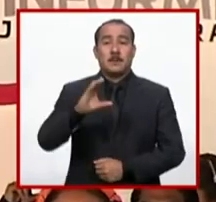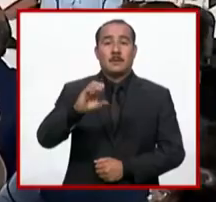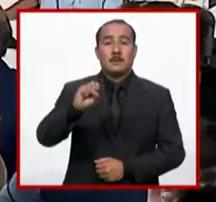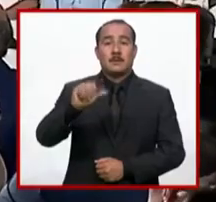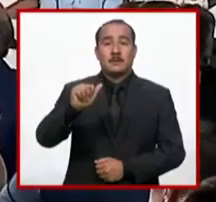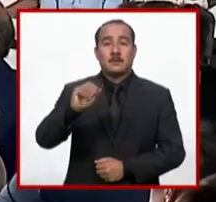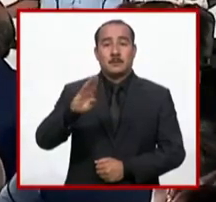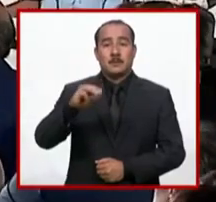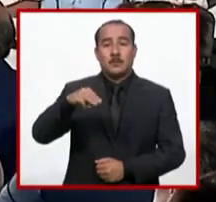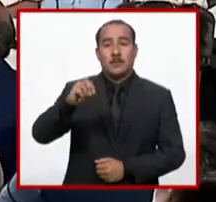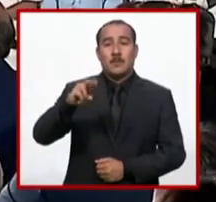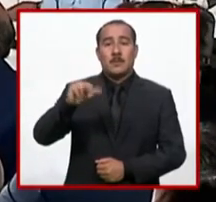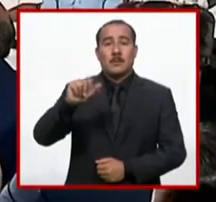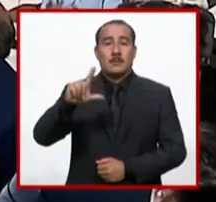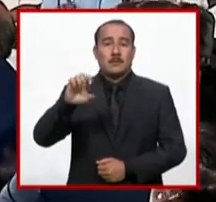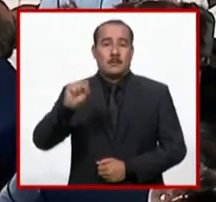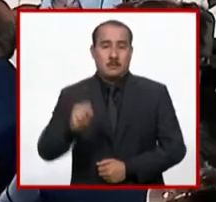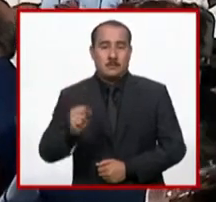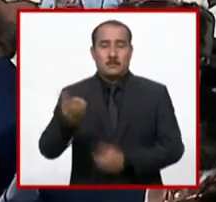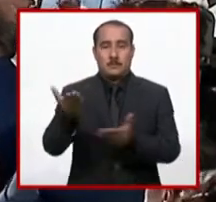César Morales Niño.